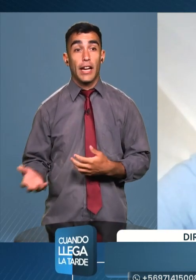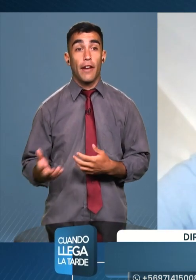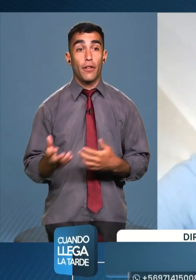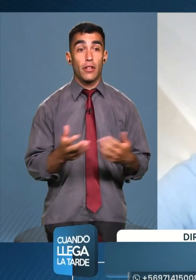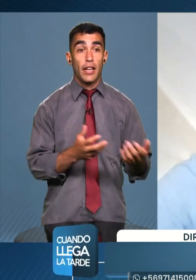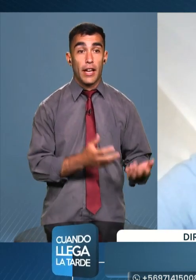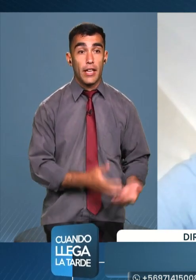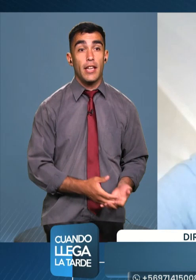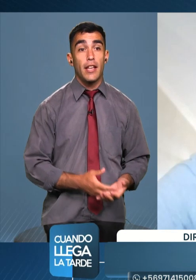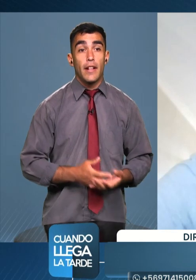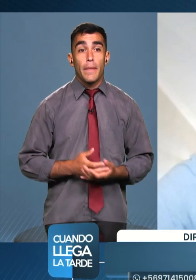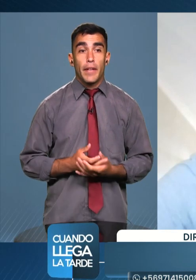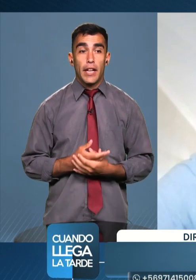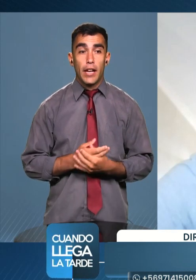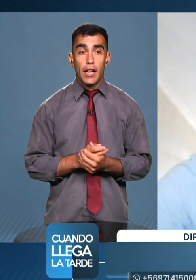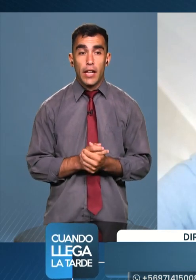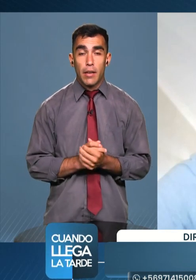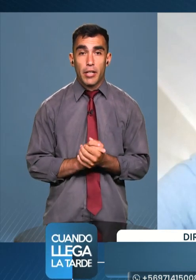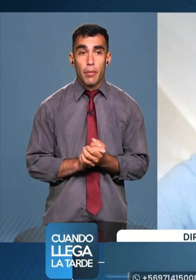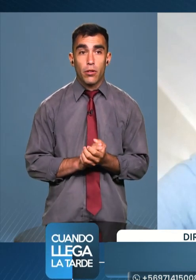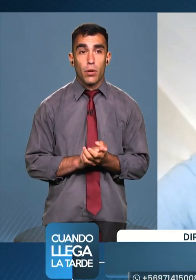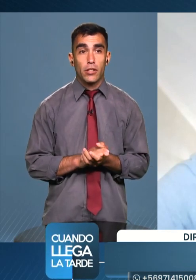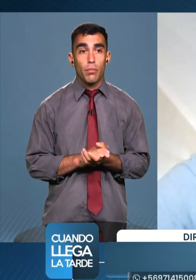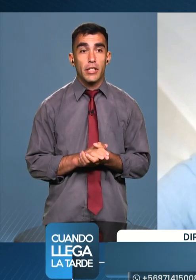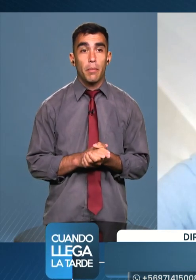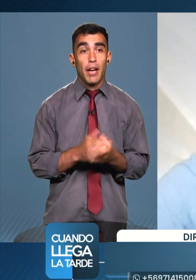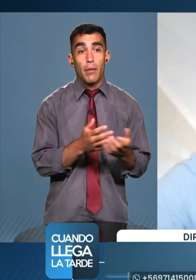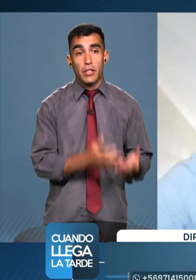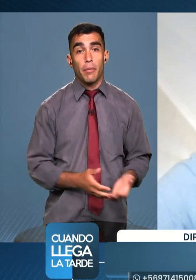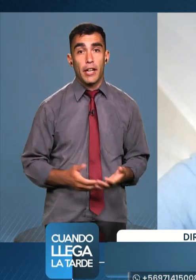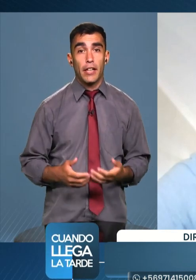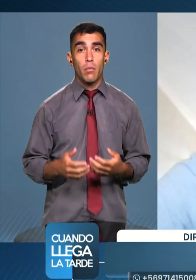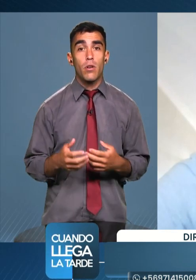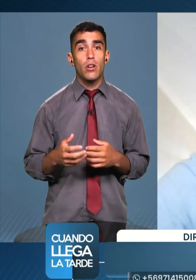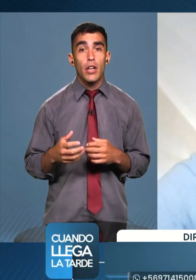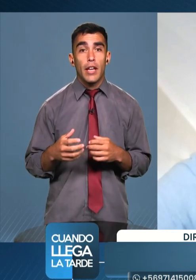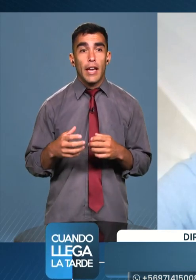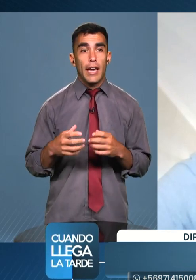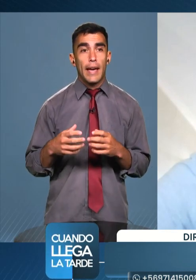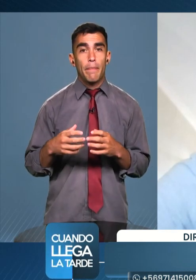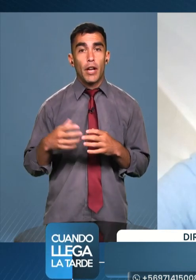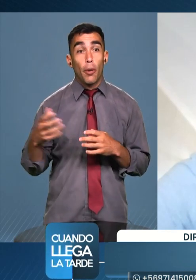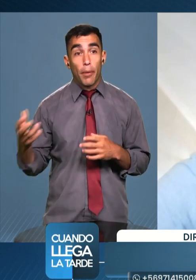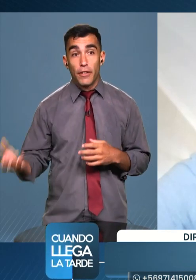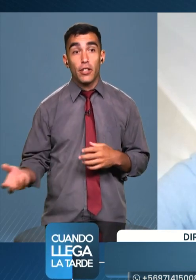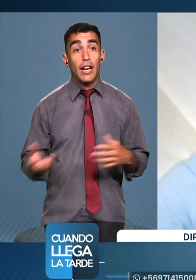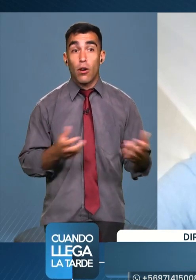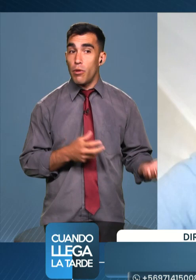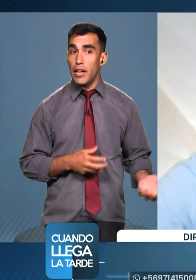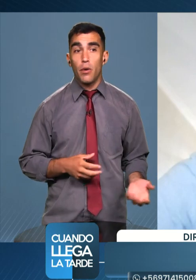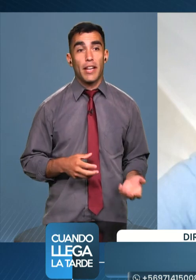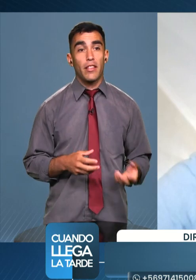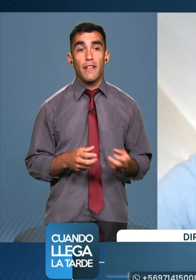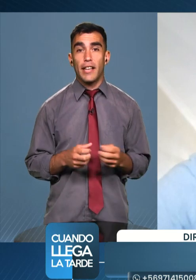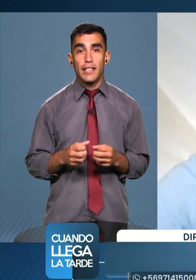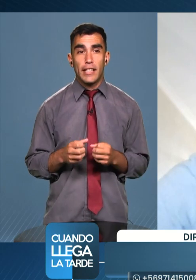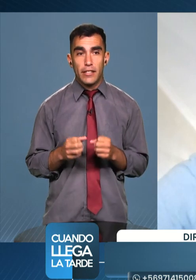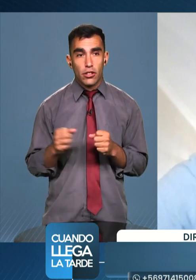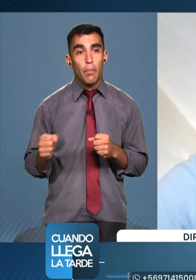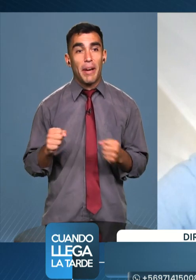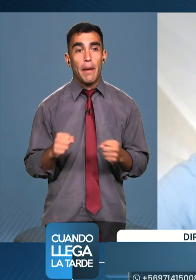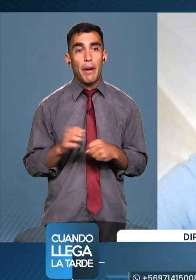la Universidad de la Frontera y el Departamento de Educación Municipal, la Municipalidad de Temuco, los profesores, la comunidad